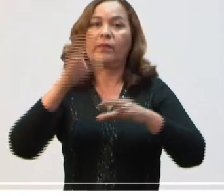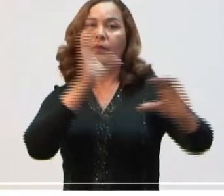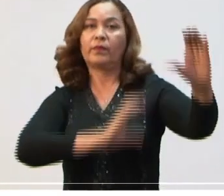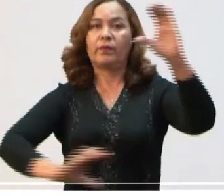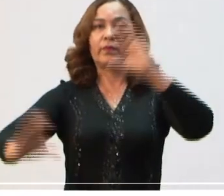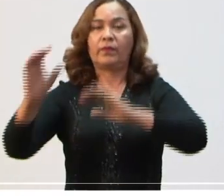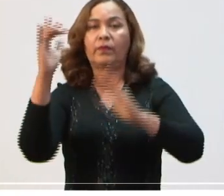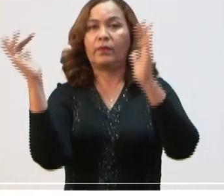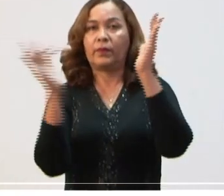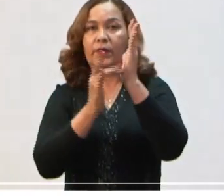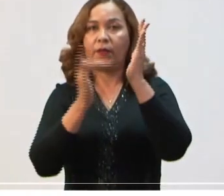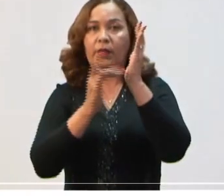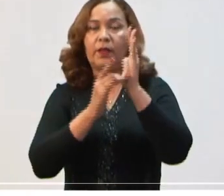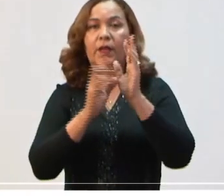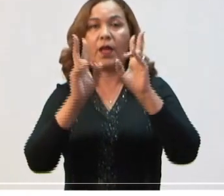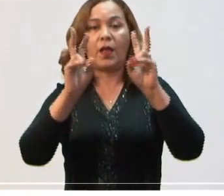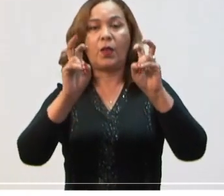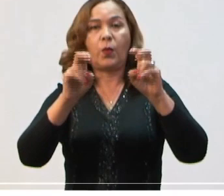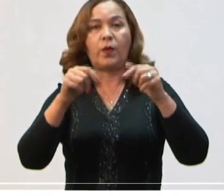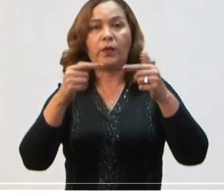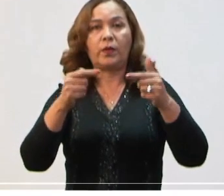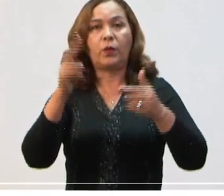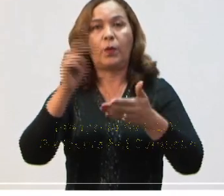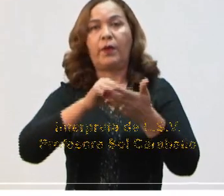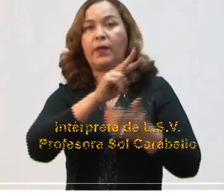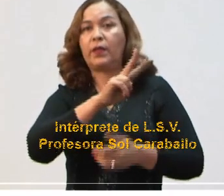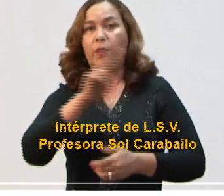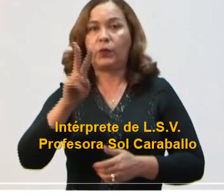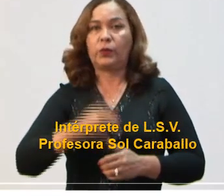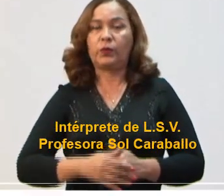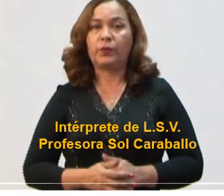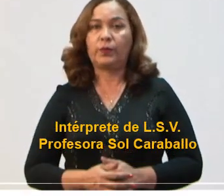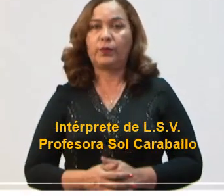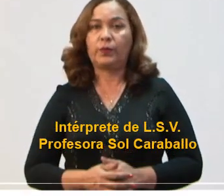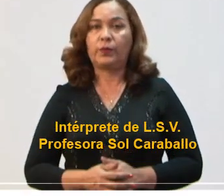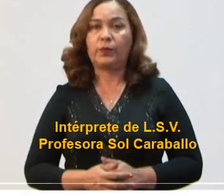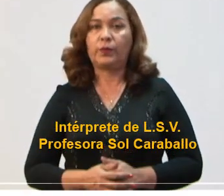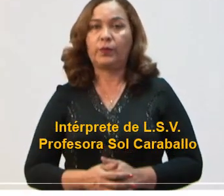de ciencia tecnología e innovación 2022